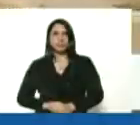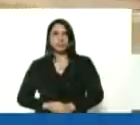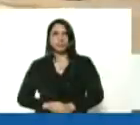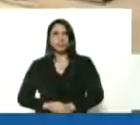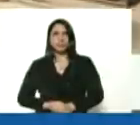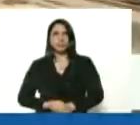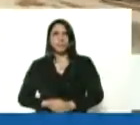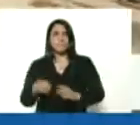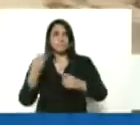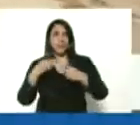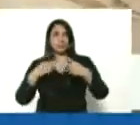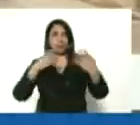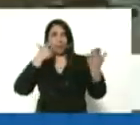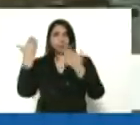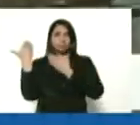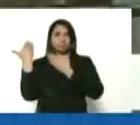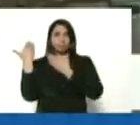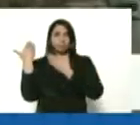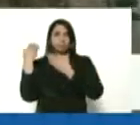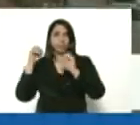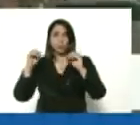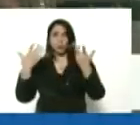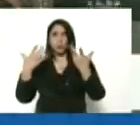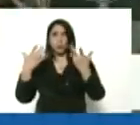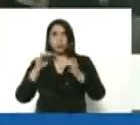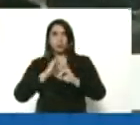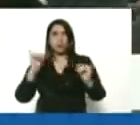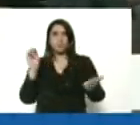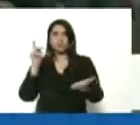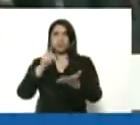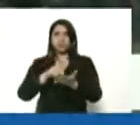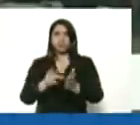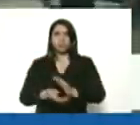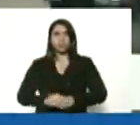Parte del material logramos que llegara,